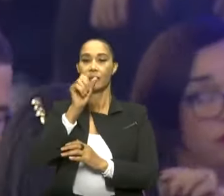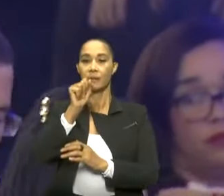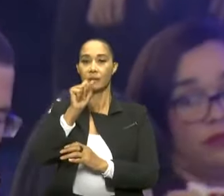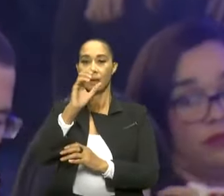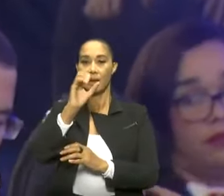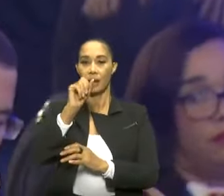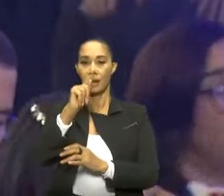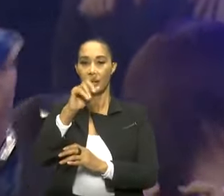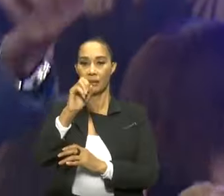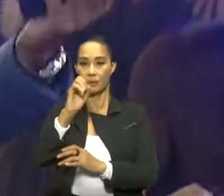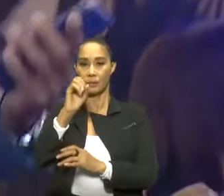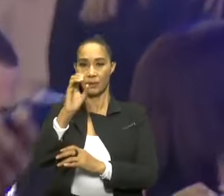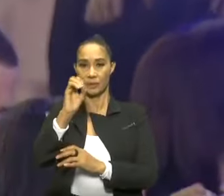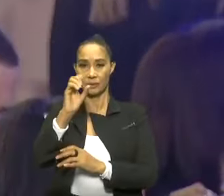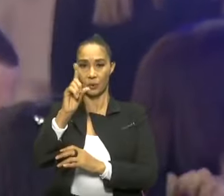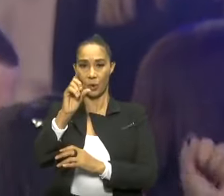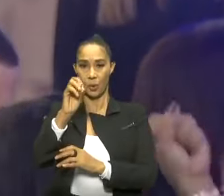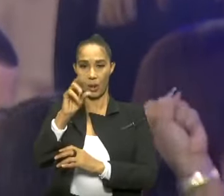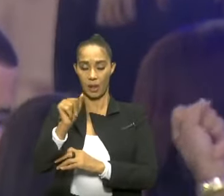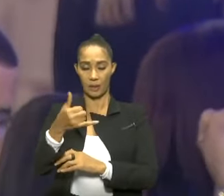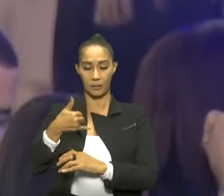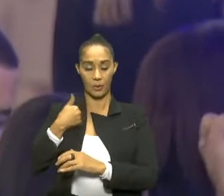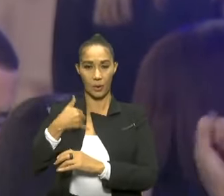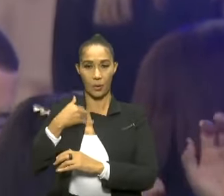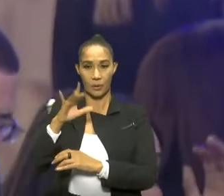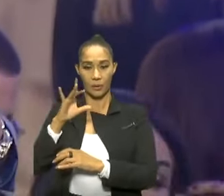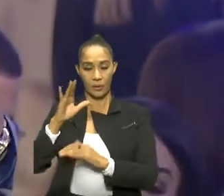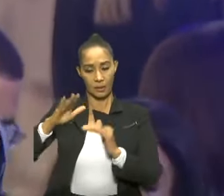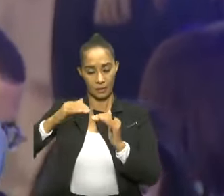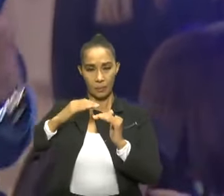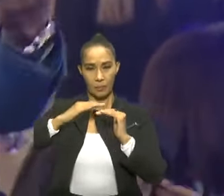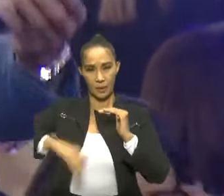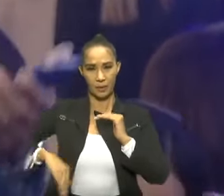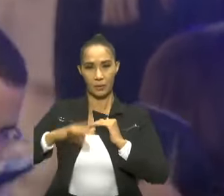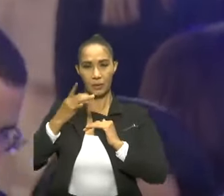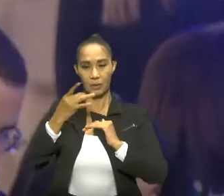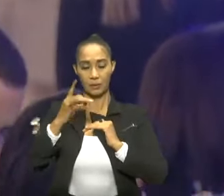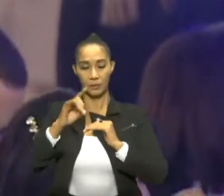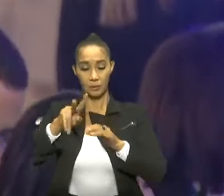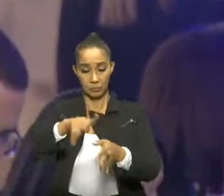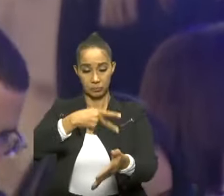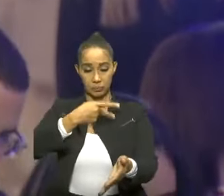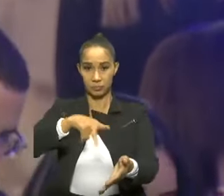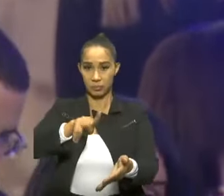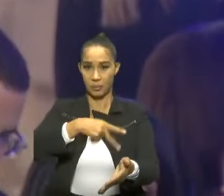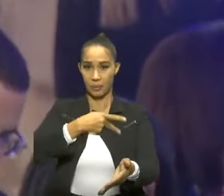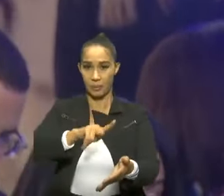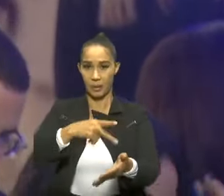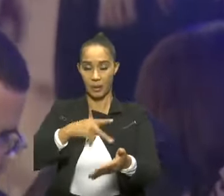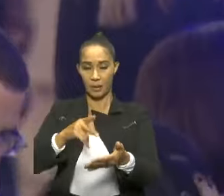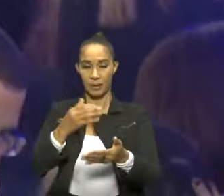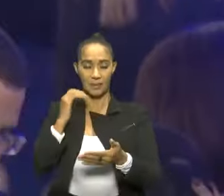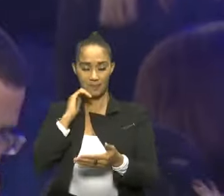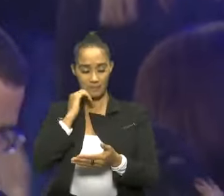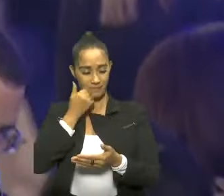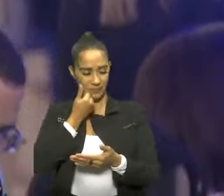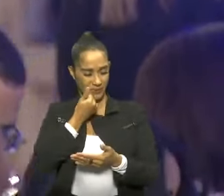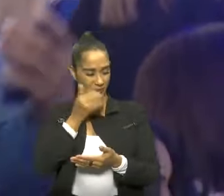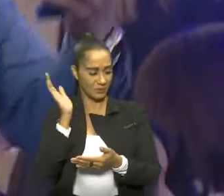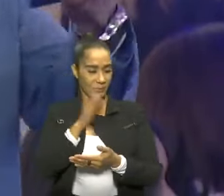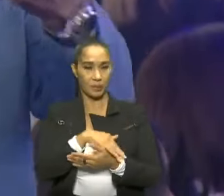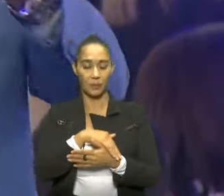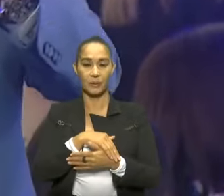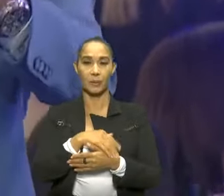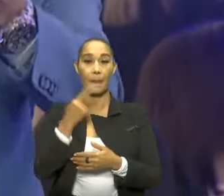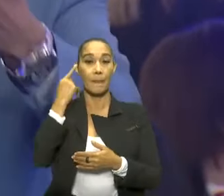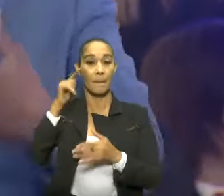jóvenes que creo que no tenían 18 años a presentar un baile ahí que da hasta vergüenza. ¿Qué opinión le merece a usted? Yo